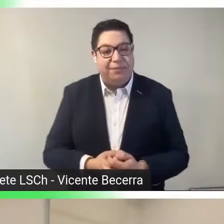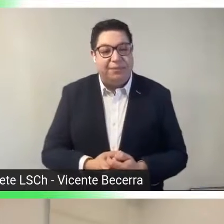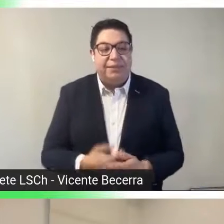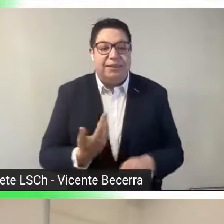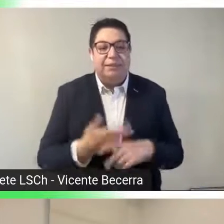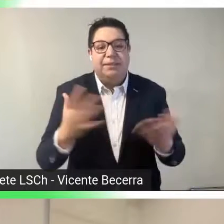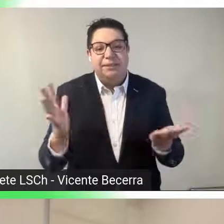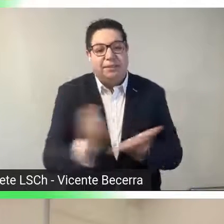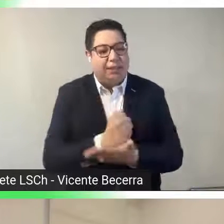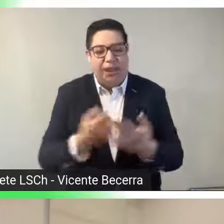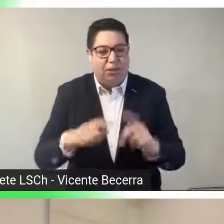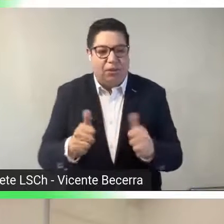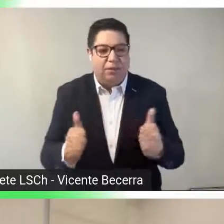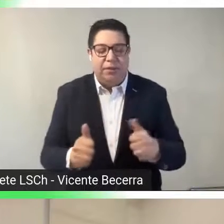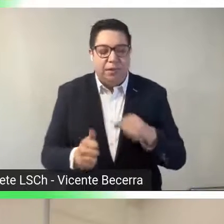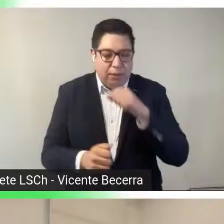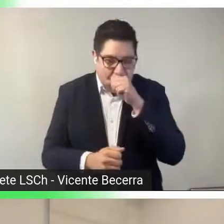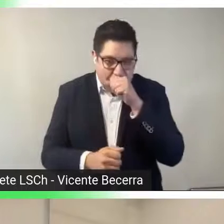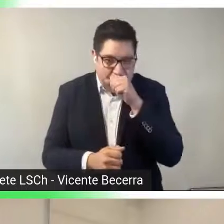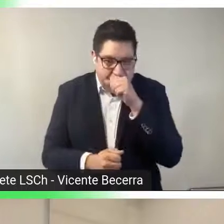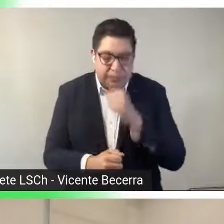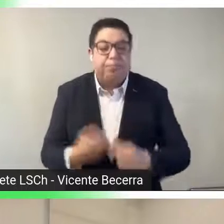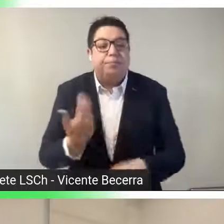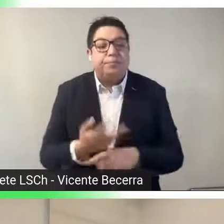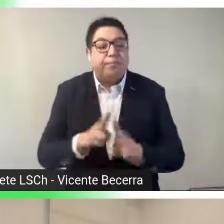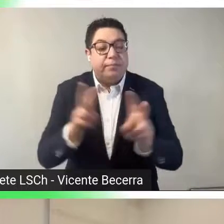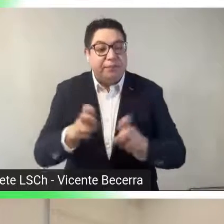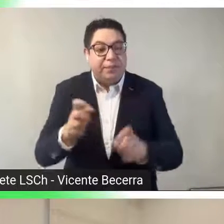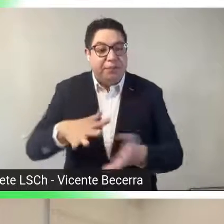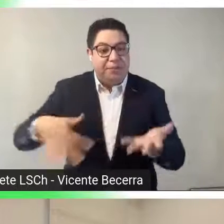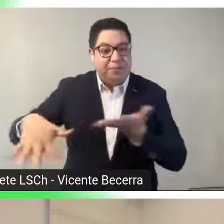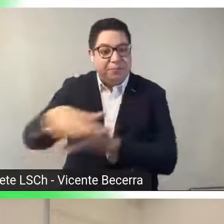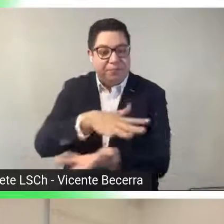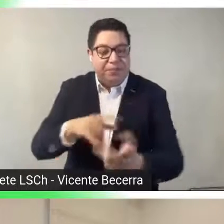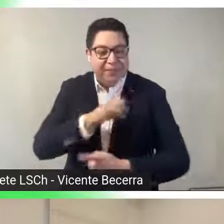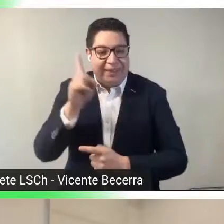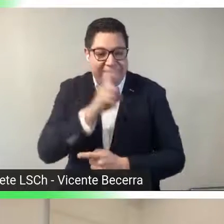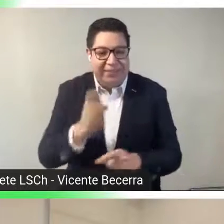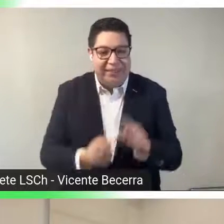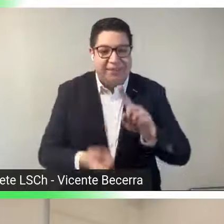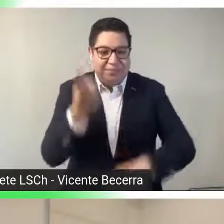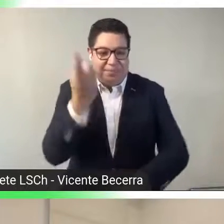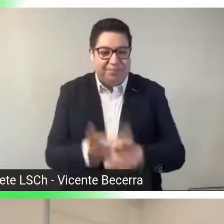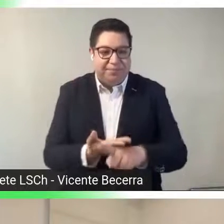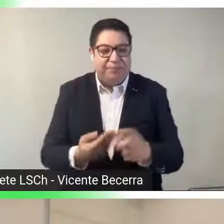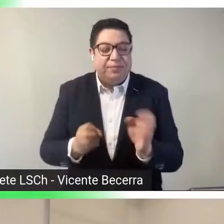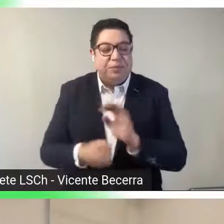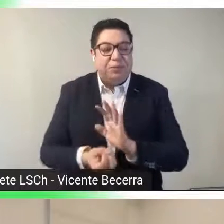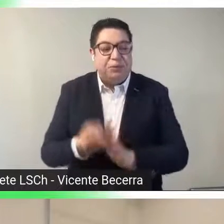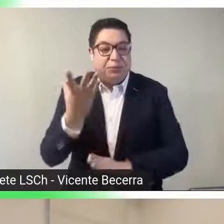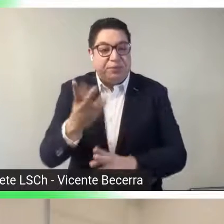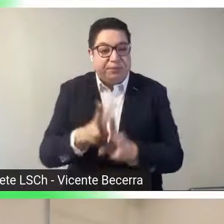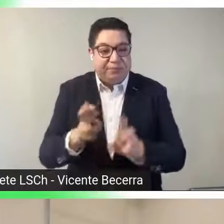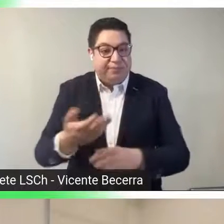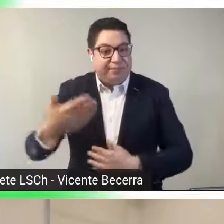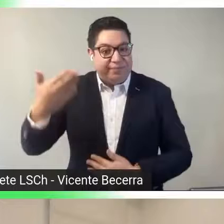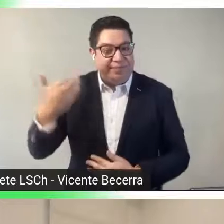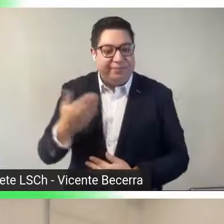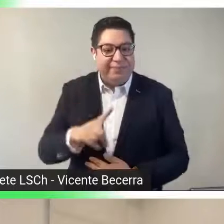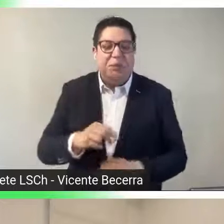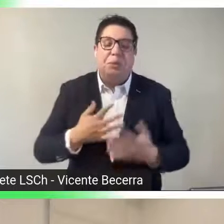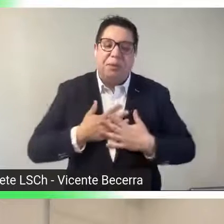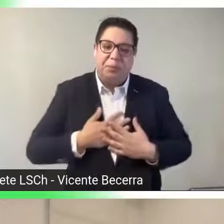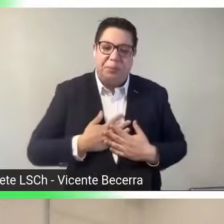ese día, cómo pudiste llevar una situación tan compleja, nueva, con esa